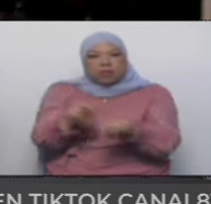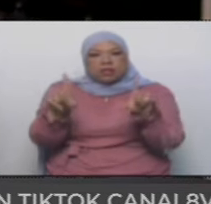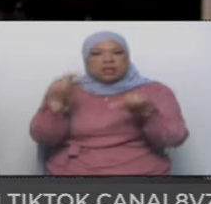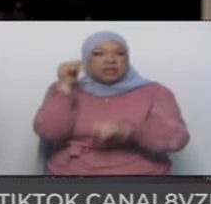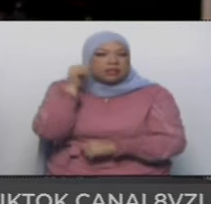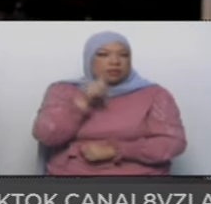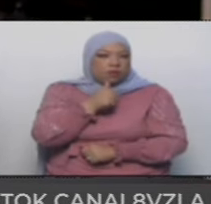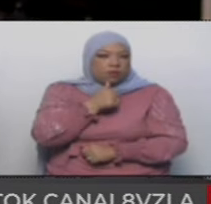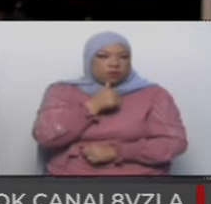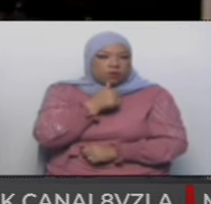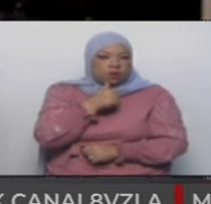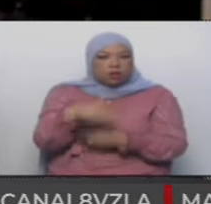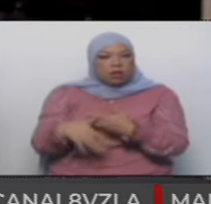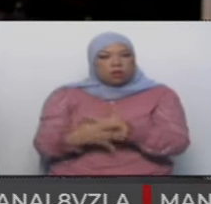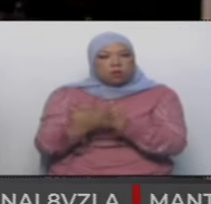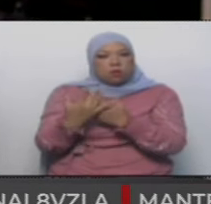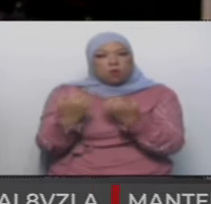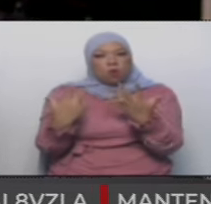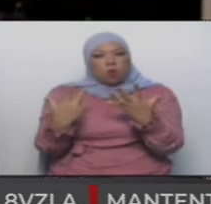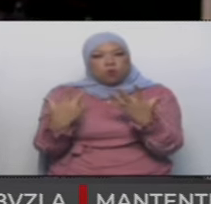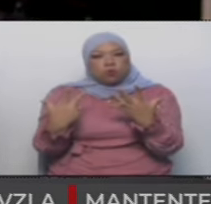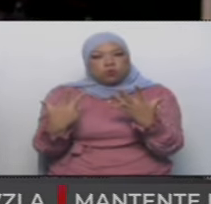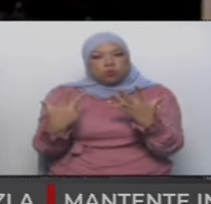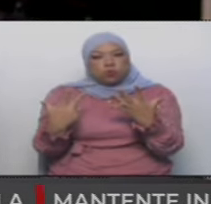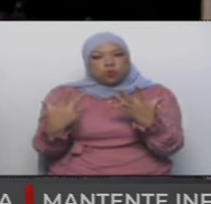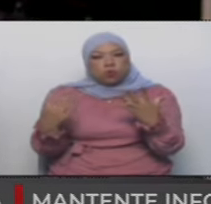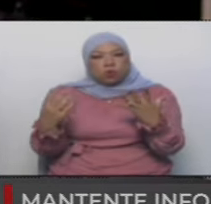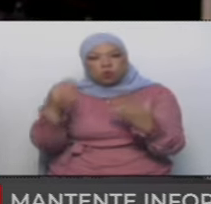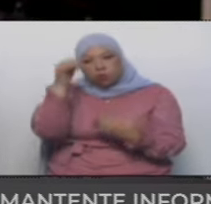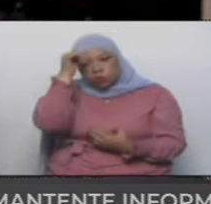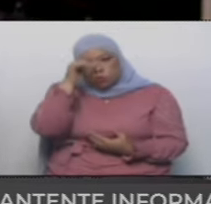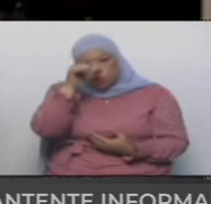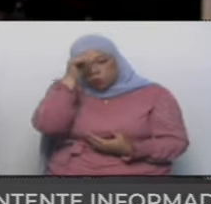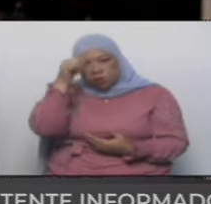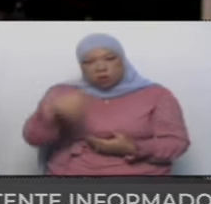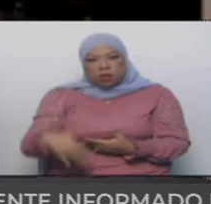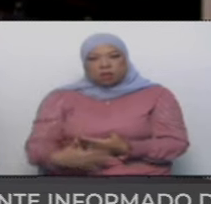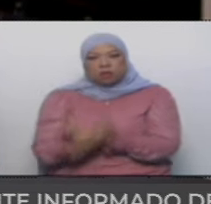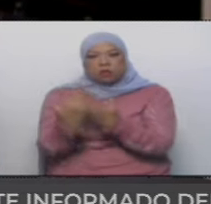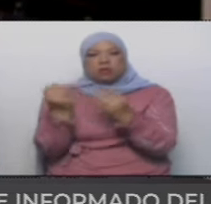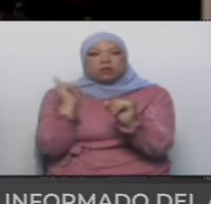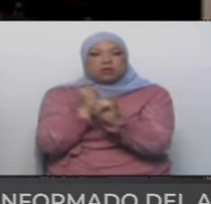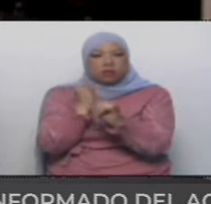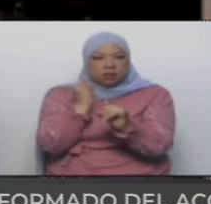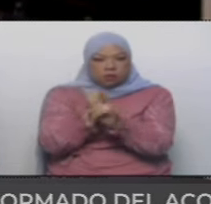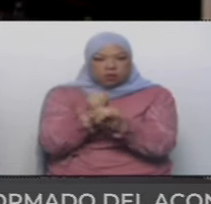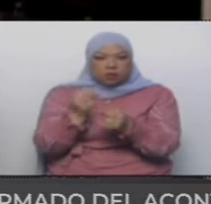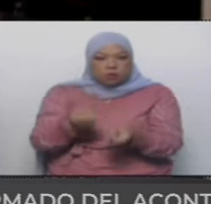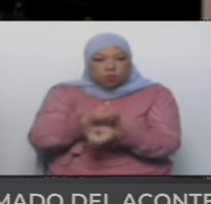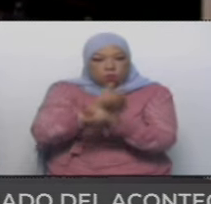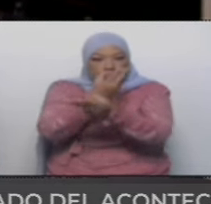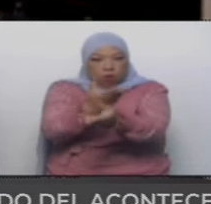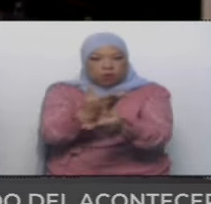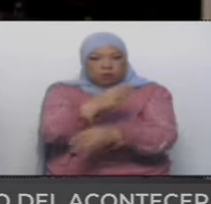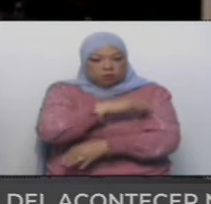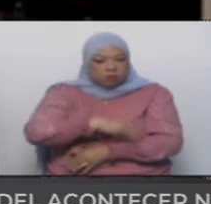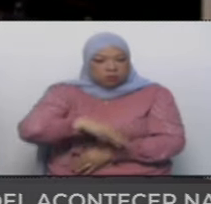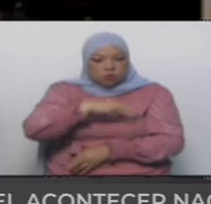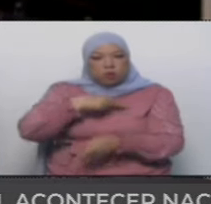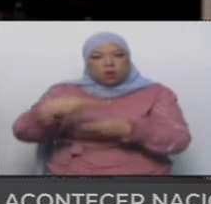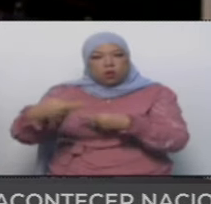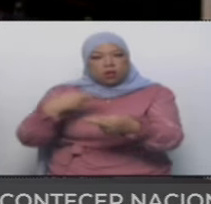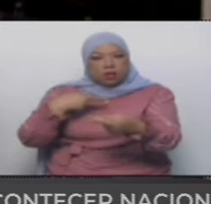septiembre. Era la madrugada del 8 y publicaron en la página web del Ministerio de